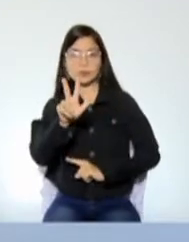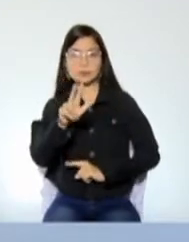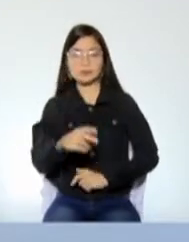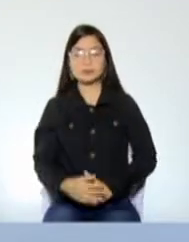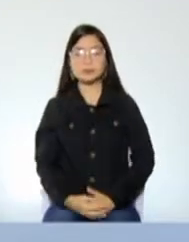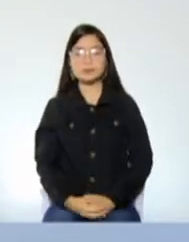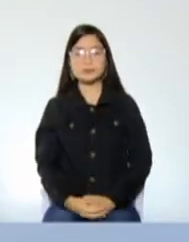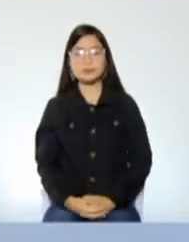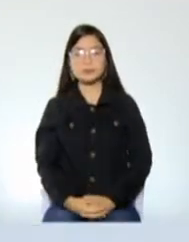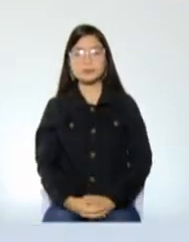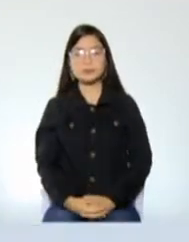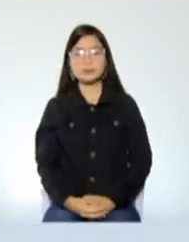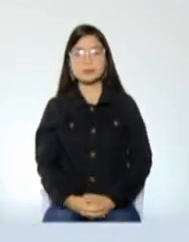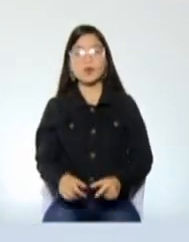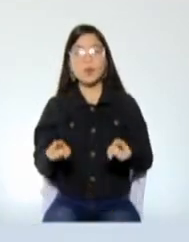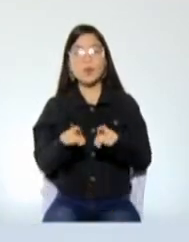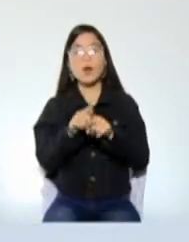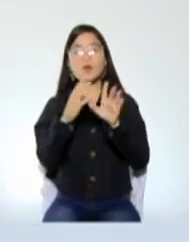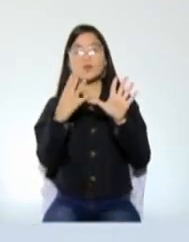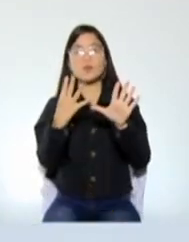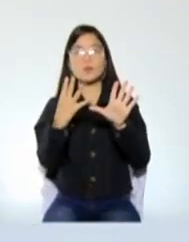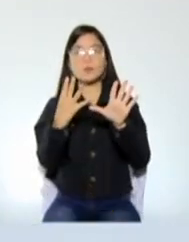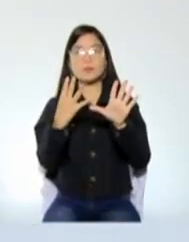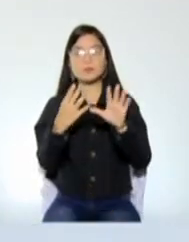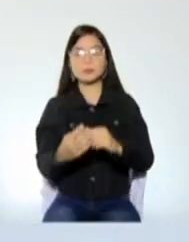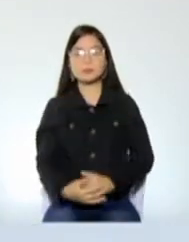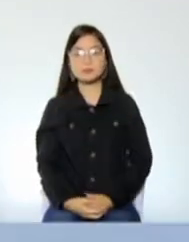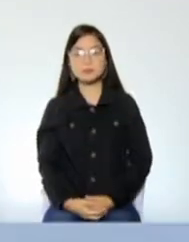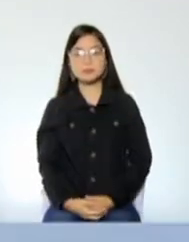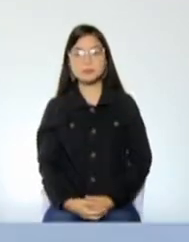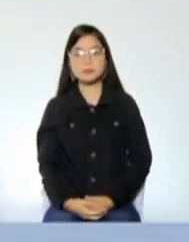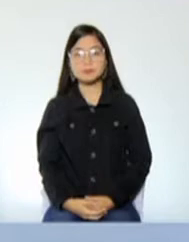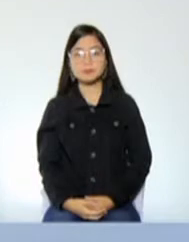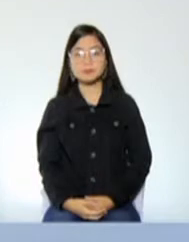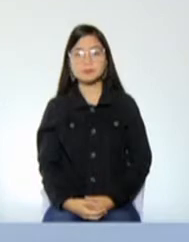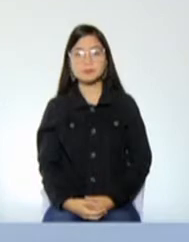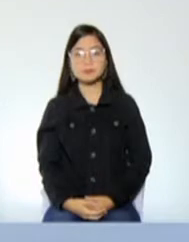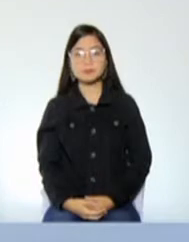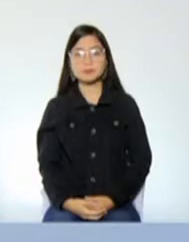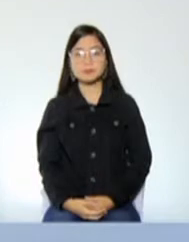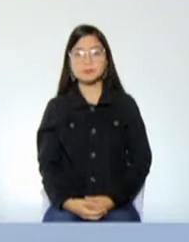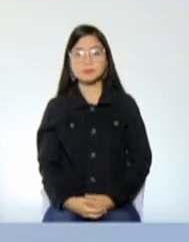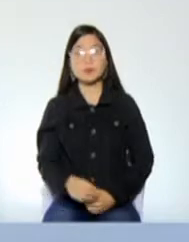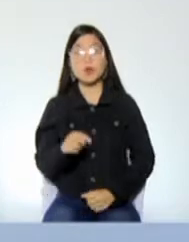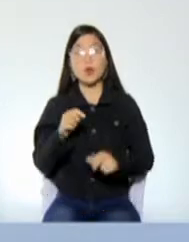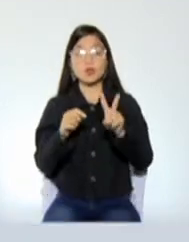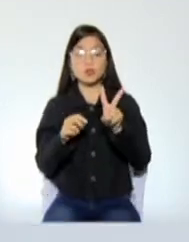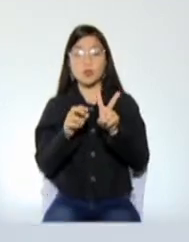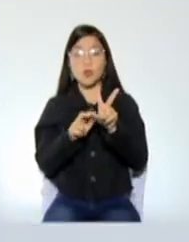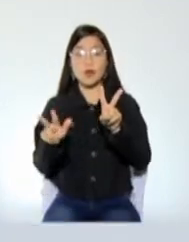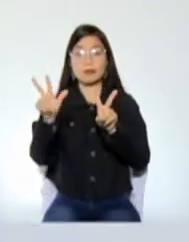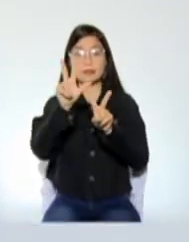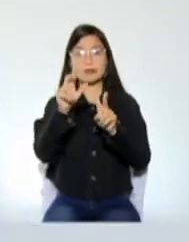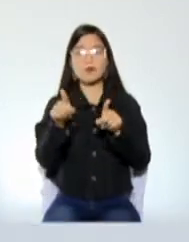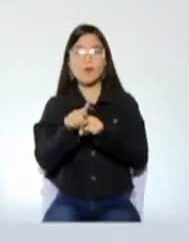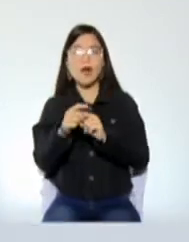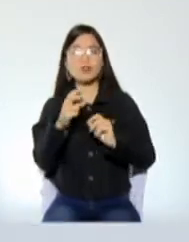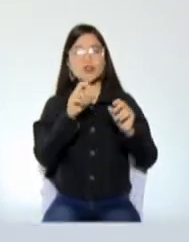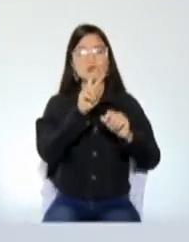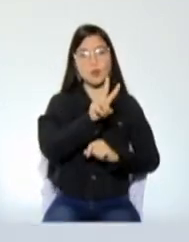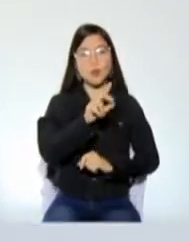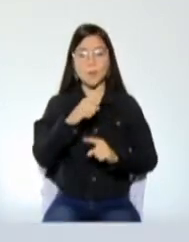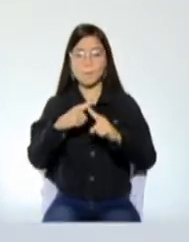igual a 9. Cuando vemos 2 a la 3 es igual a decir 2 por 2, que es